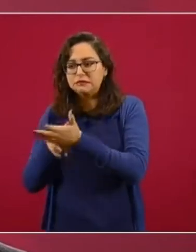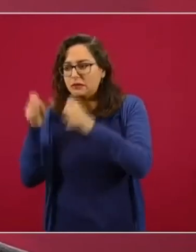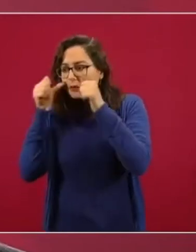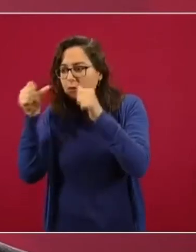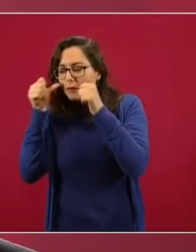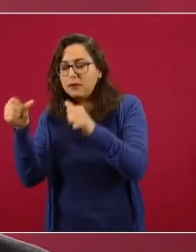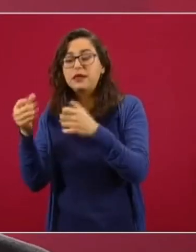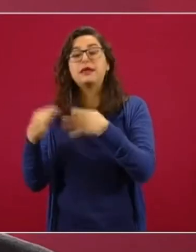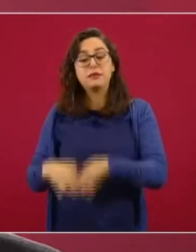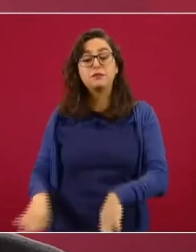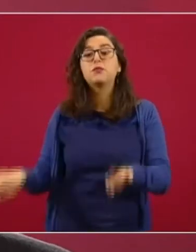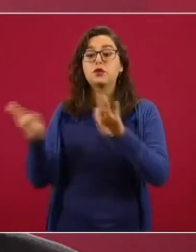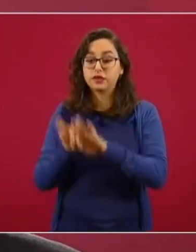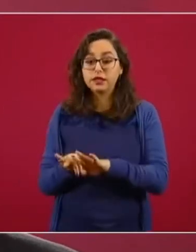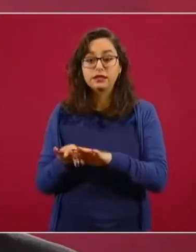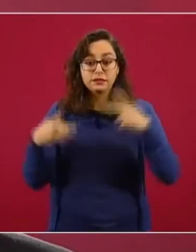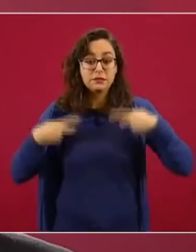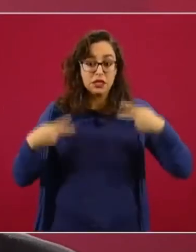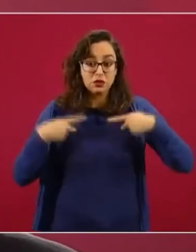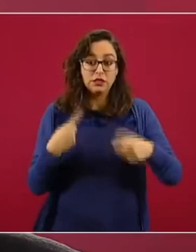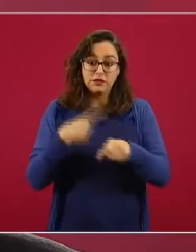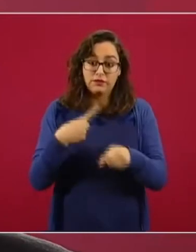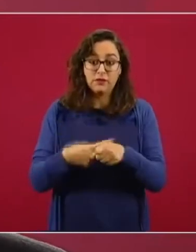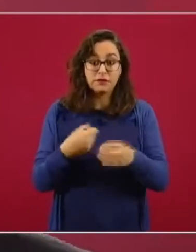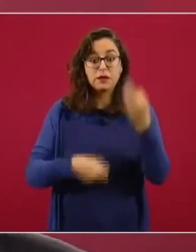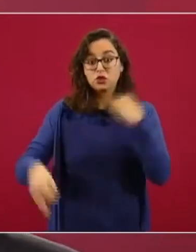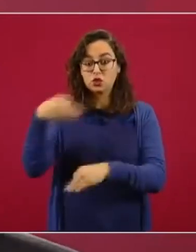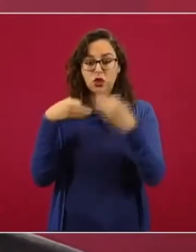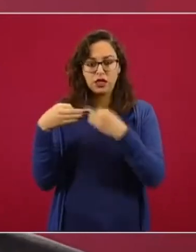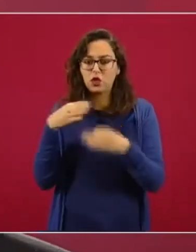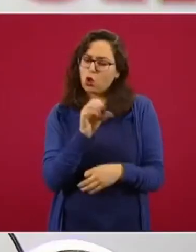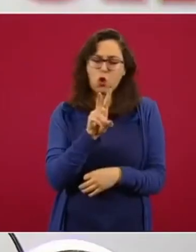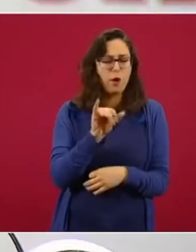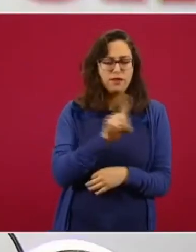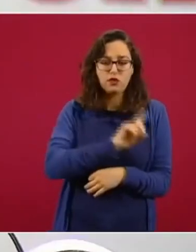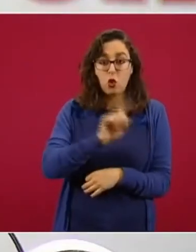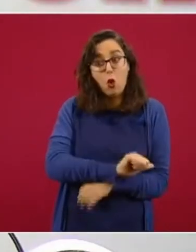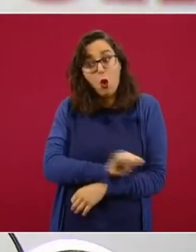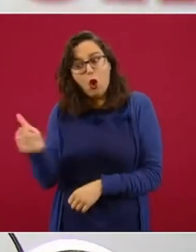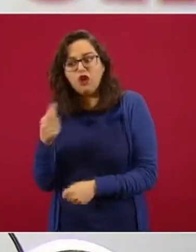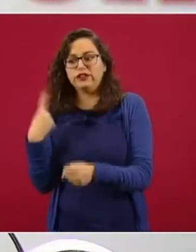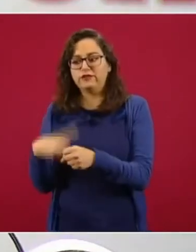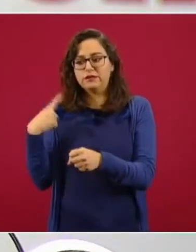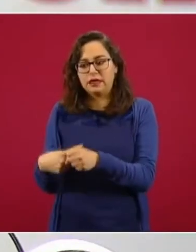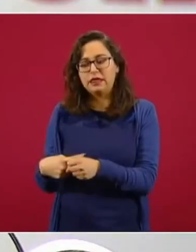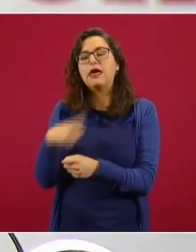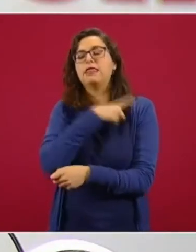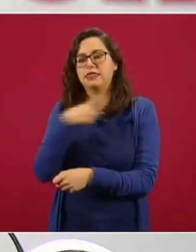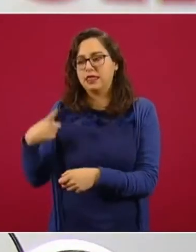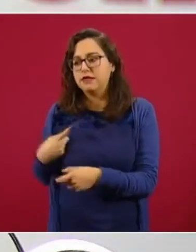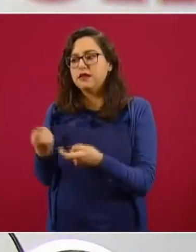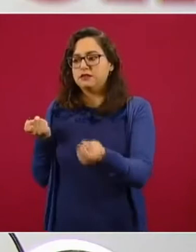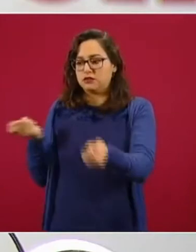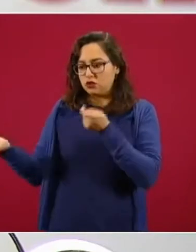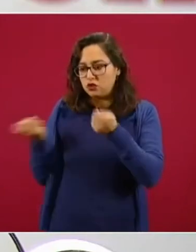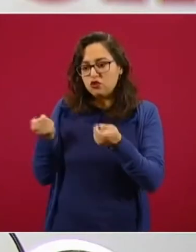sumamente importante que las personas enfermas de enfermedades crónicas mantengan un buen control, el control de la glucosa en las